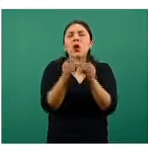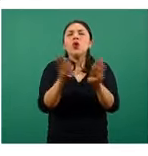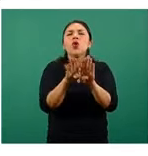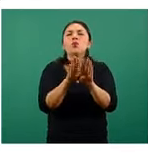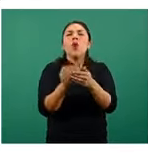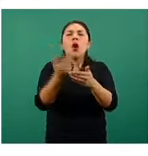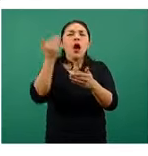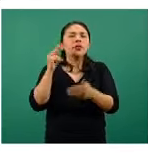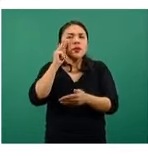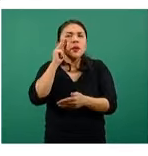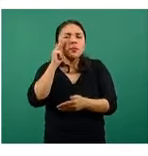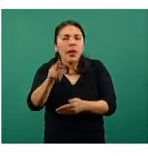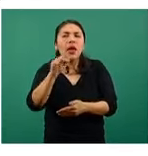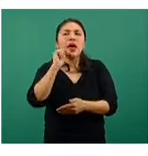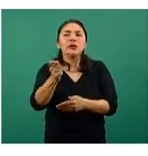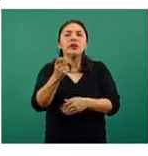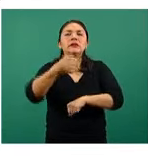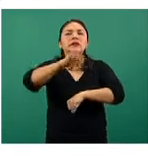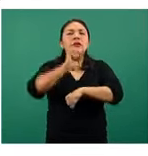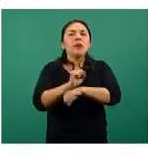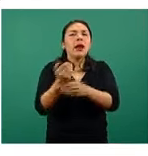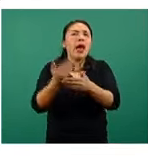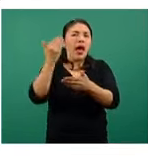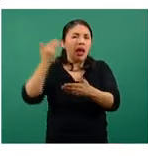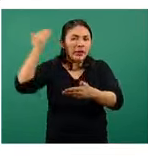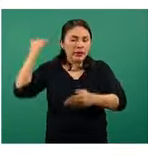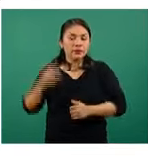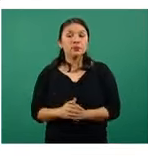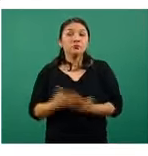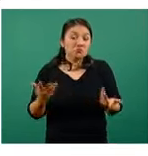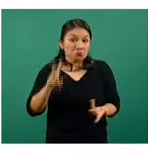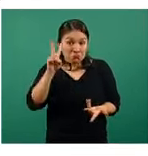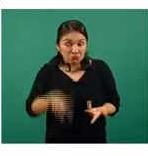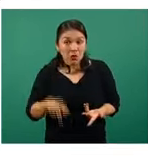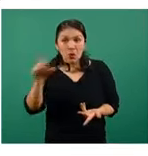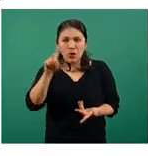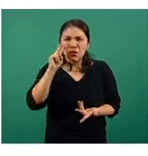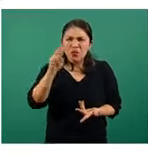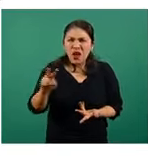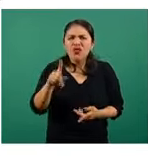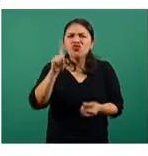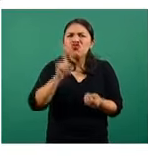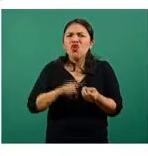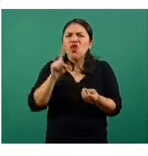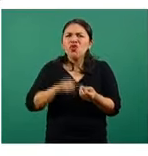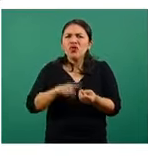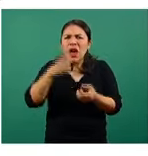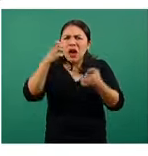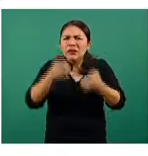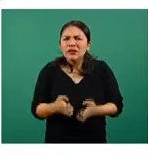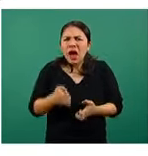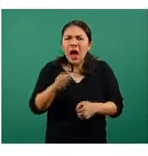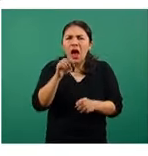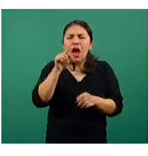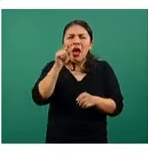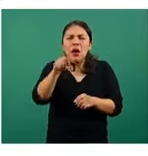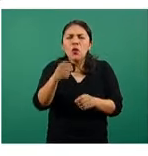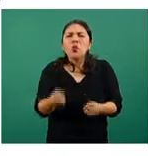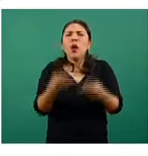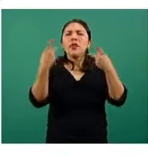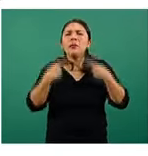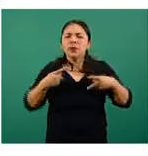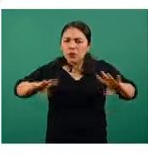estado observando en las semanas previas. De hecho, cuando vemos dónde está el punto de